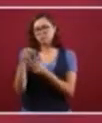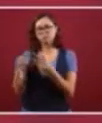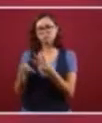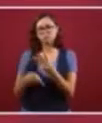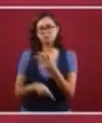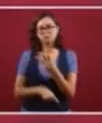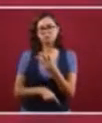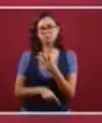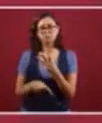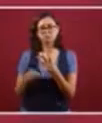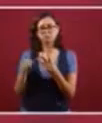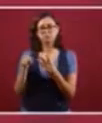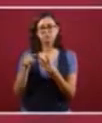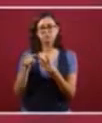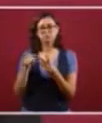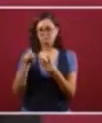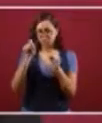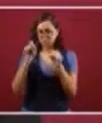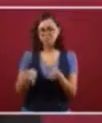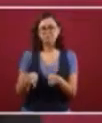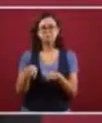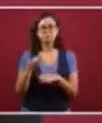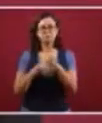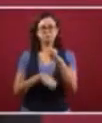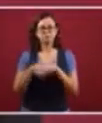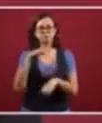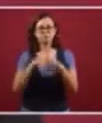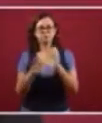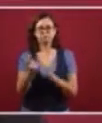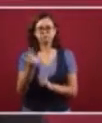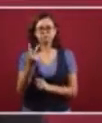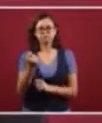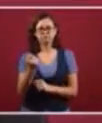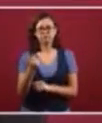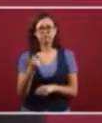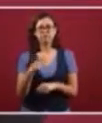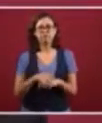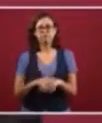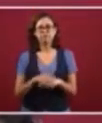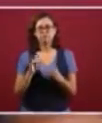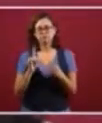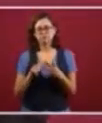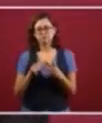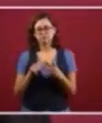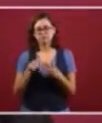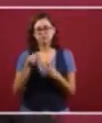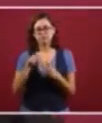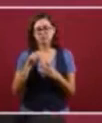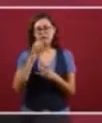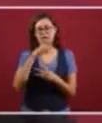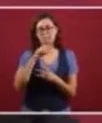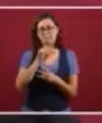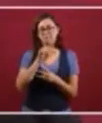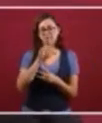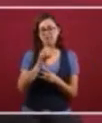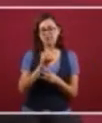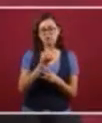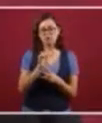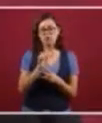de esa empresa emilia descargue dos funciones más